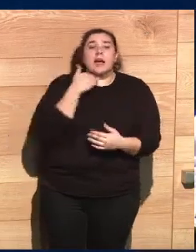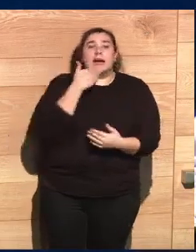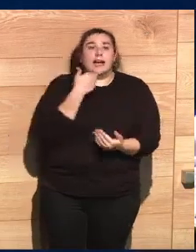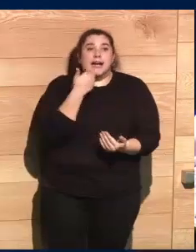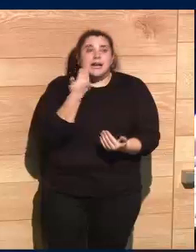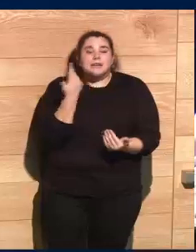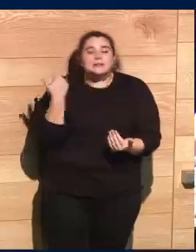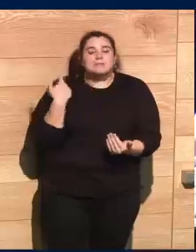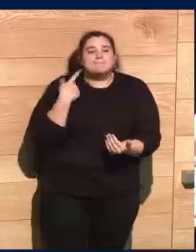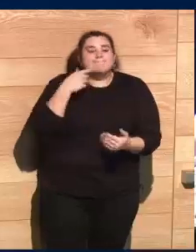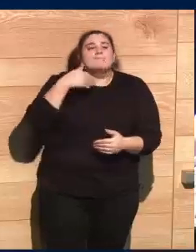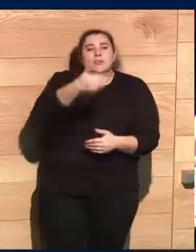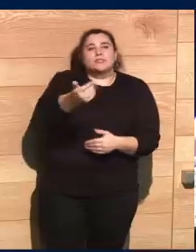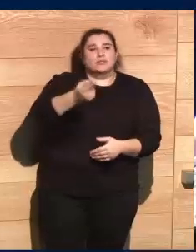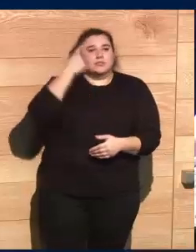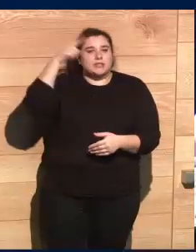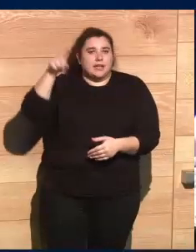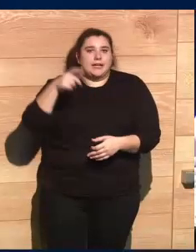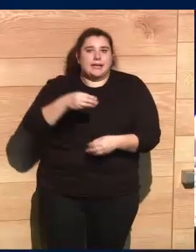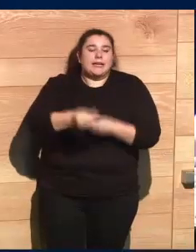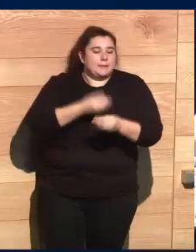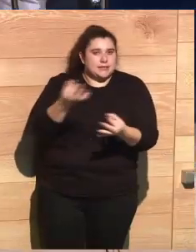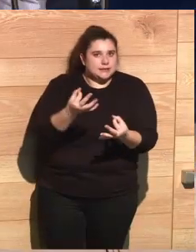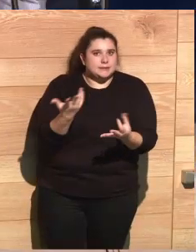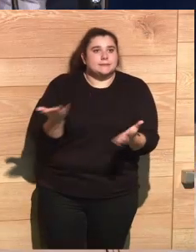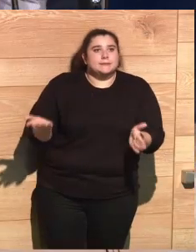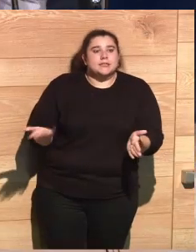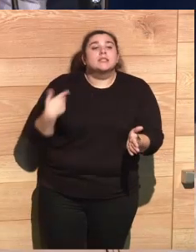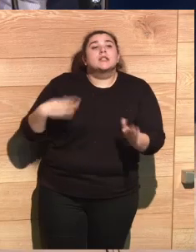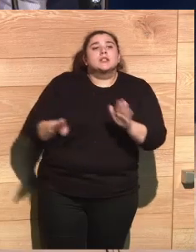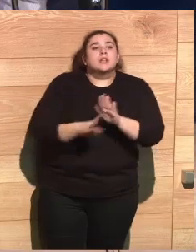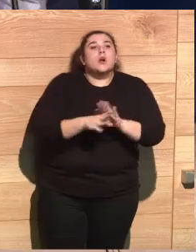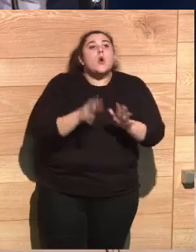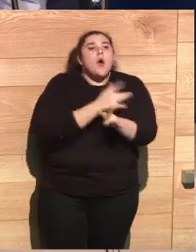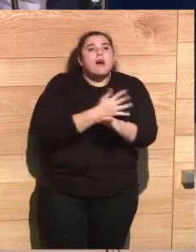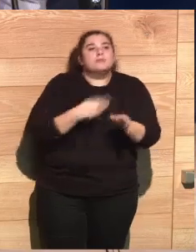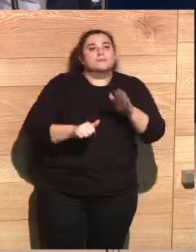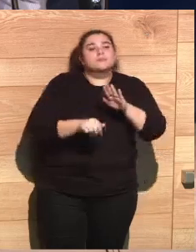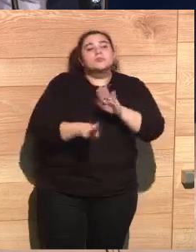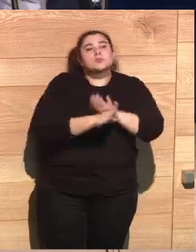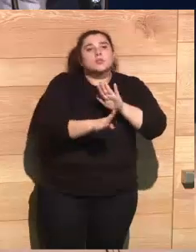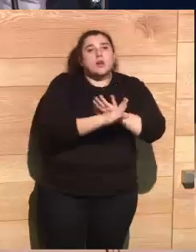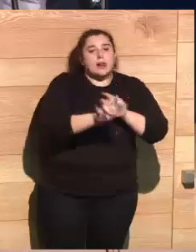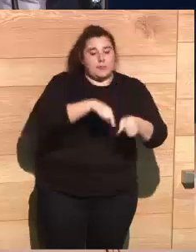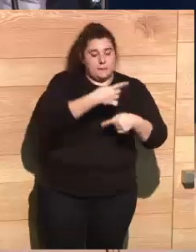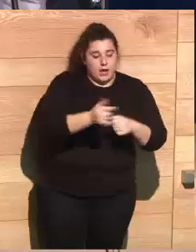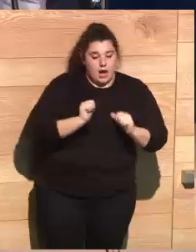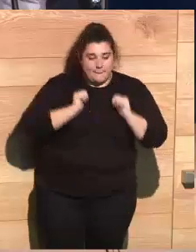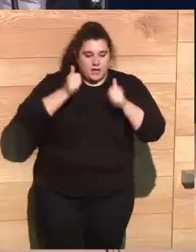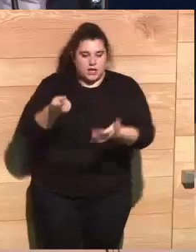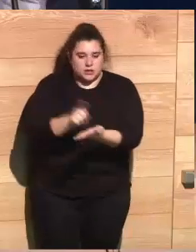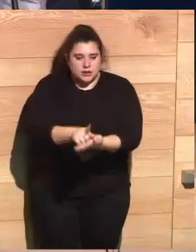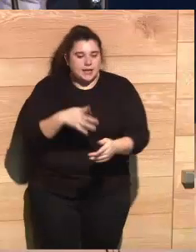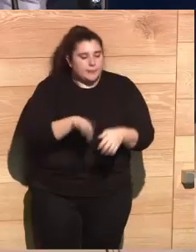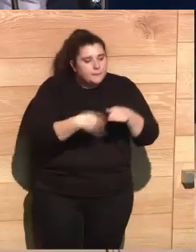en el que determinadas decisiones eran siempre correctas, ¿no? Y tú podías avanzar en el juego y luego volver a empezar otra vez y luego avanzar un poco